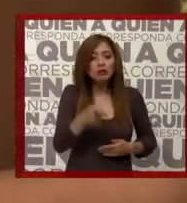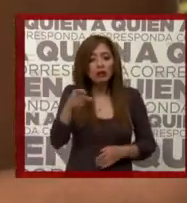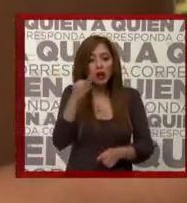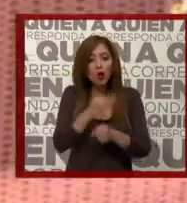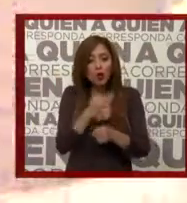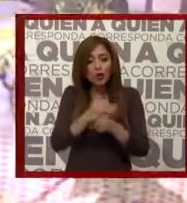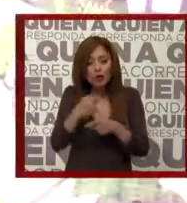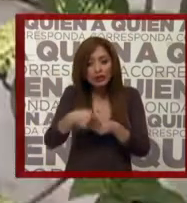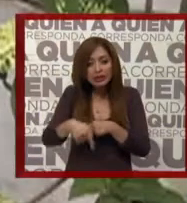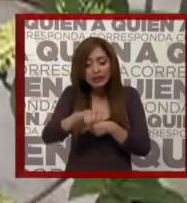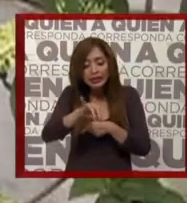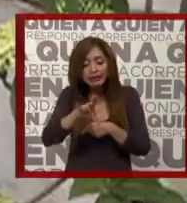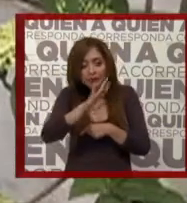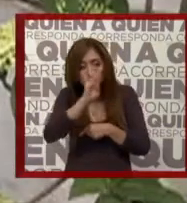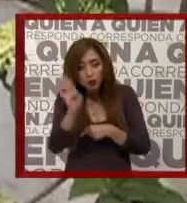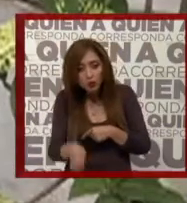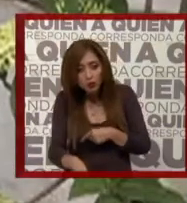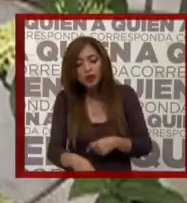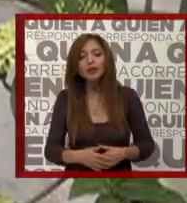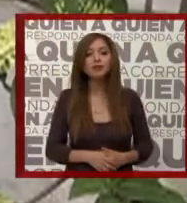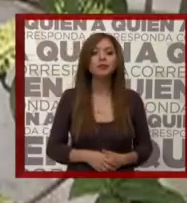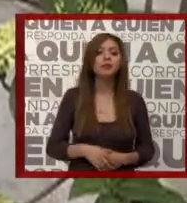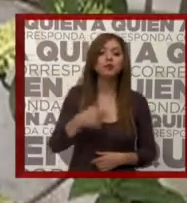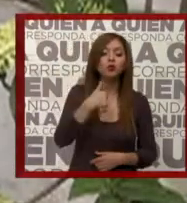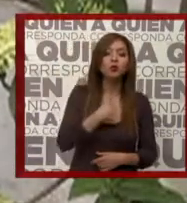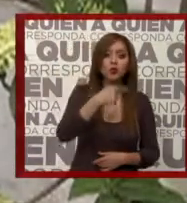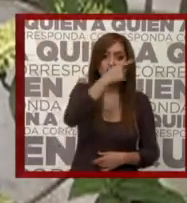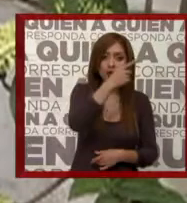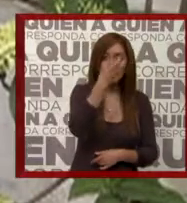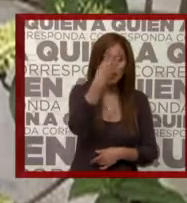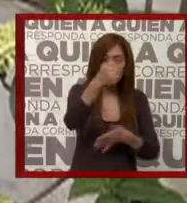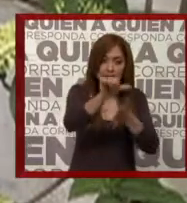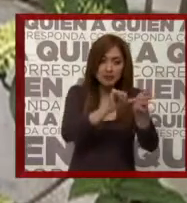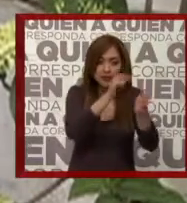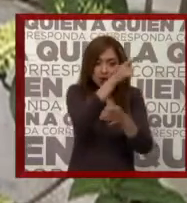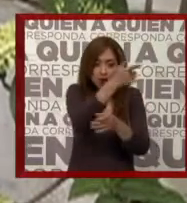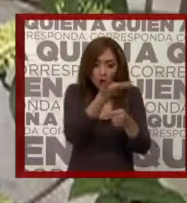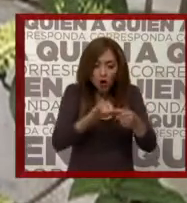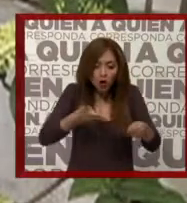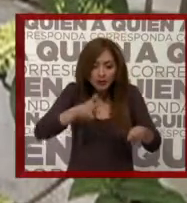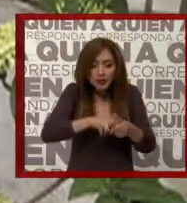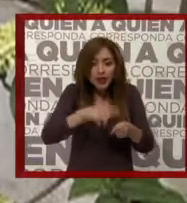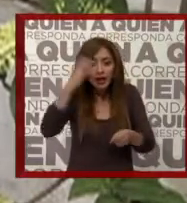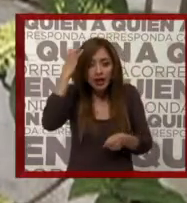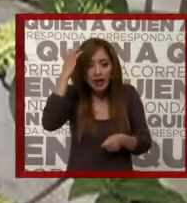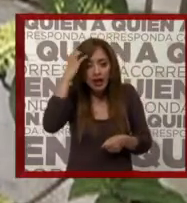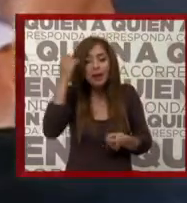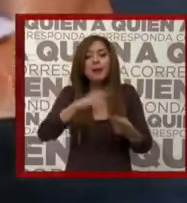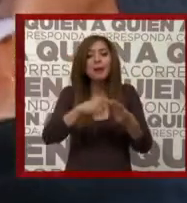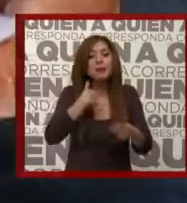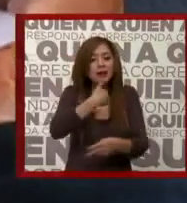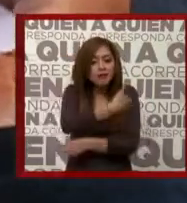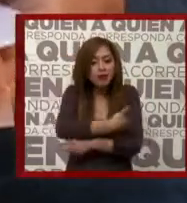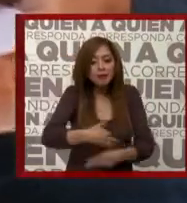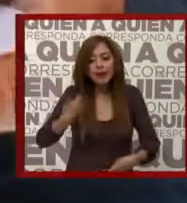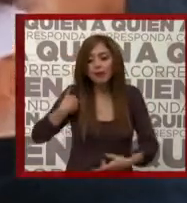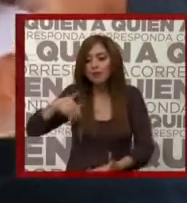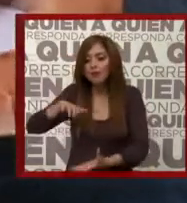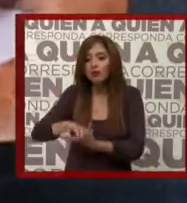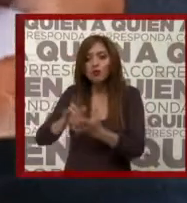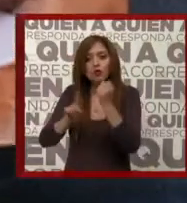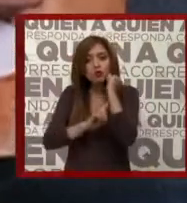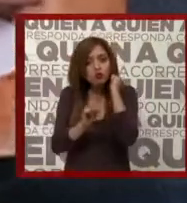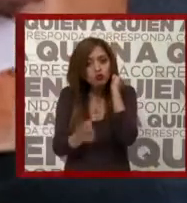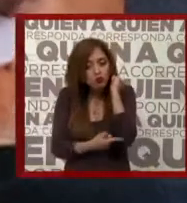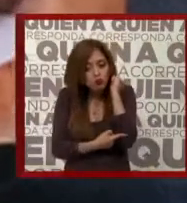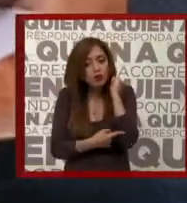de la muerte. Hice como 3 meses en cama. Mi familia, mi esposa estaba embarazada. Mi bebé